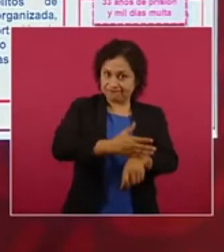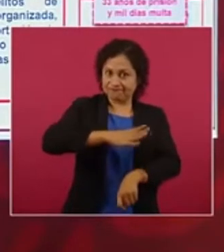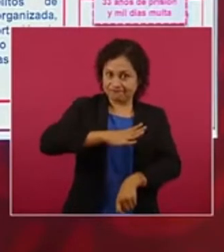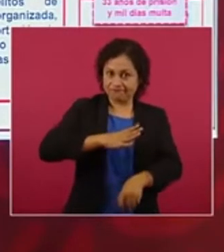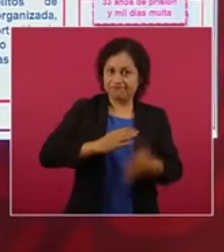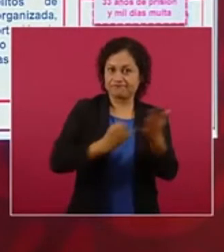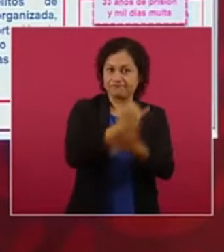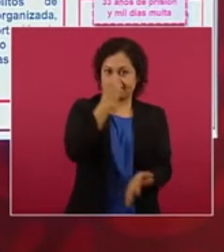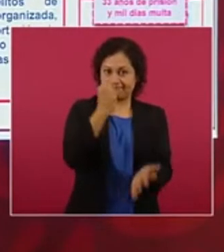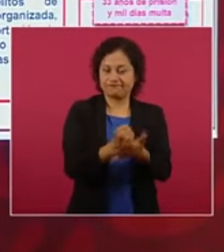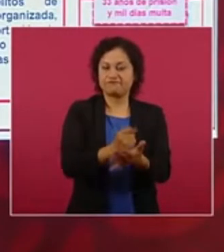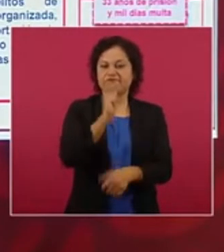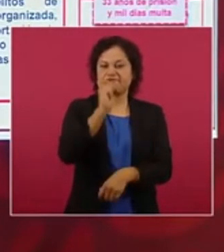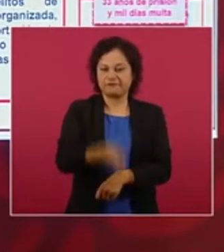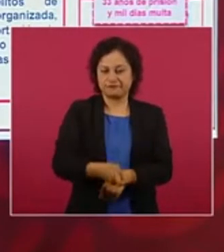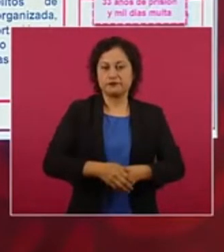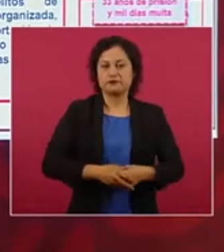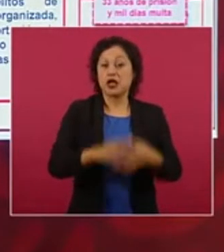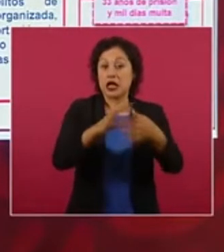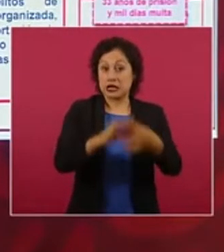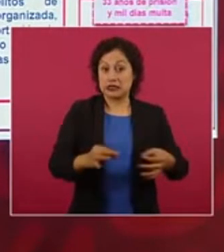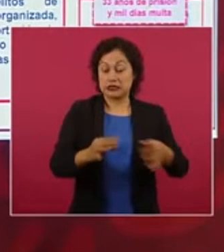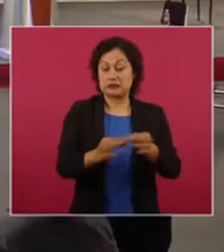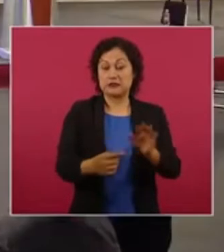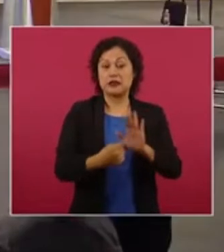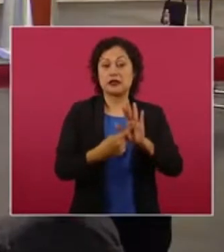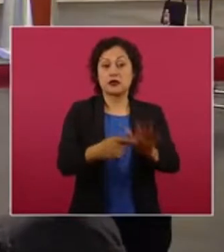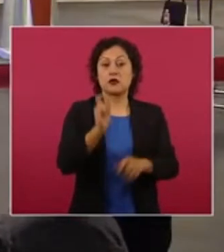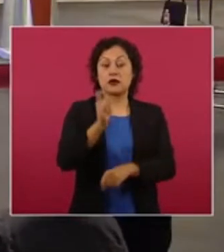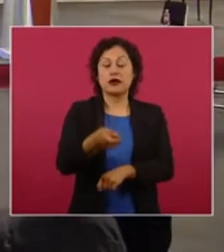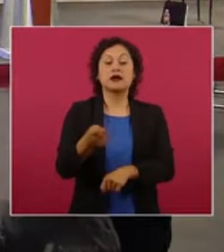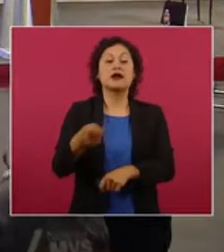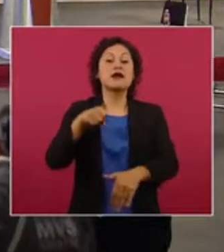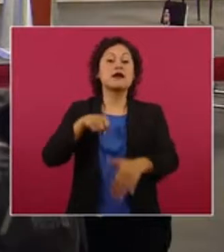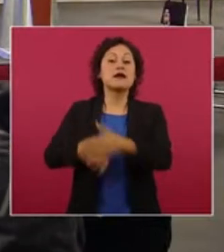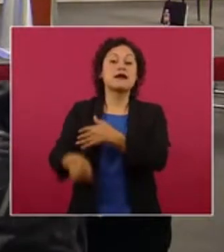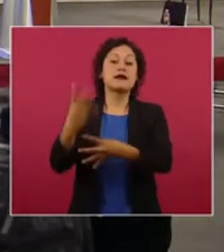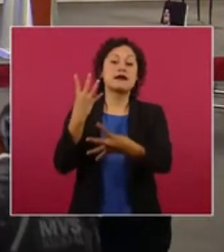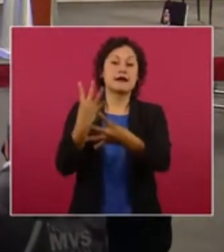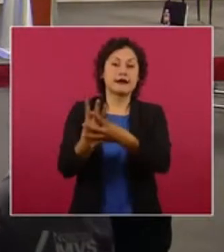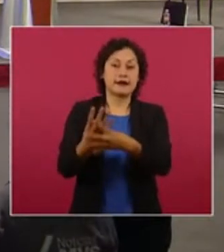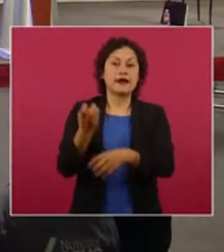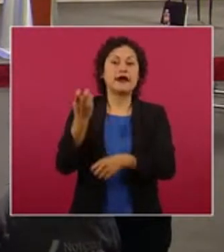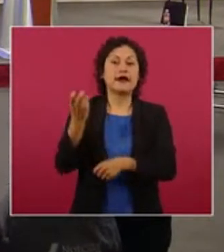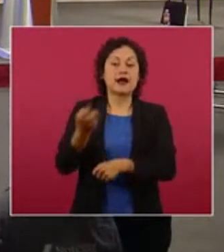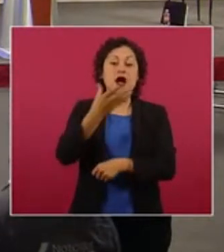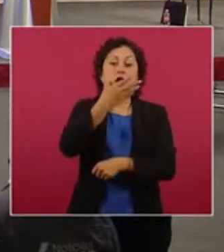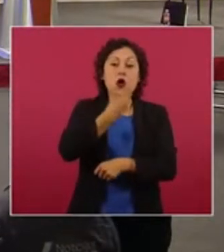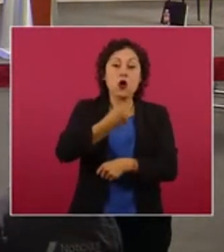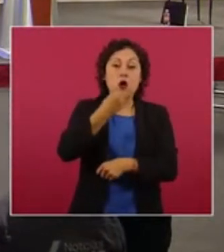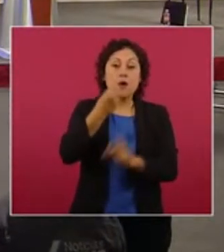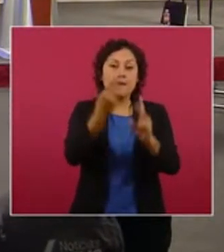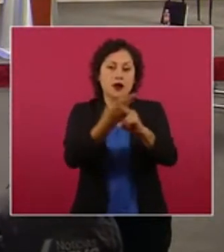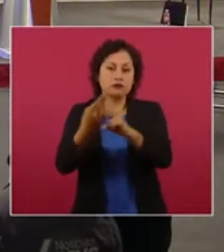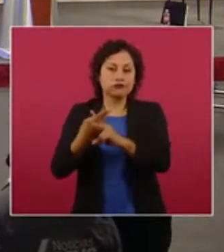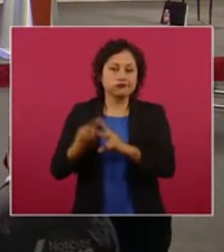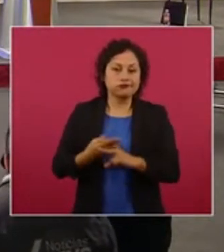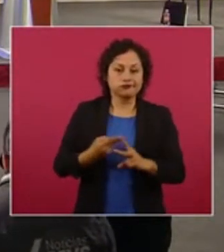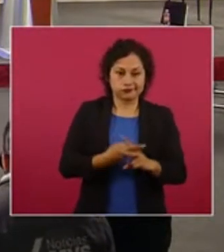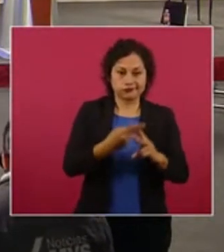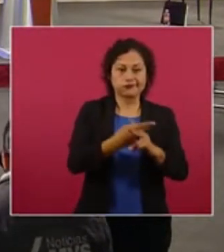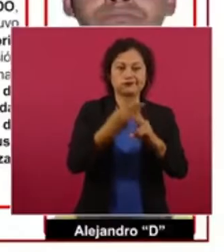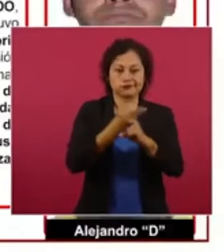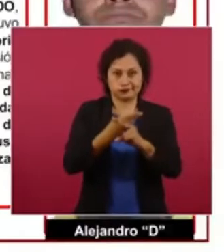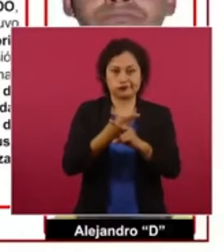ejemplar. Se da cuenta de la prisión vitalicia a multihomicida de cuatro elementos de la Secretaría de